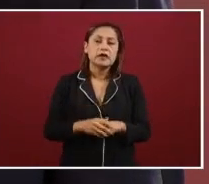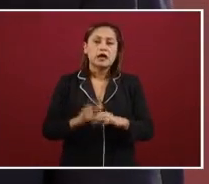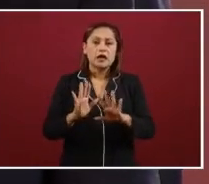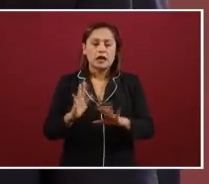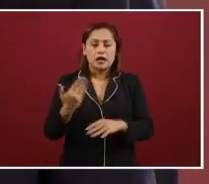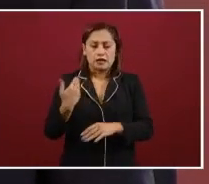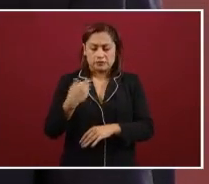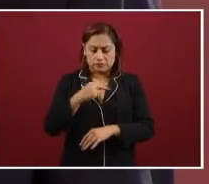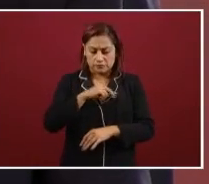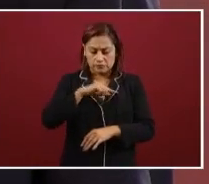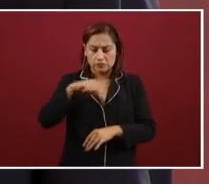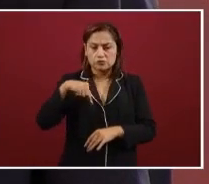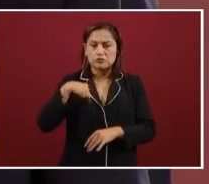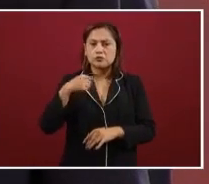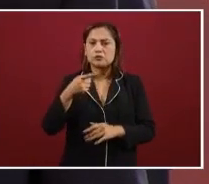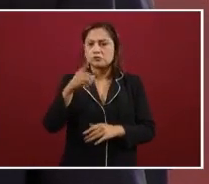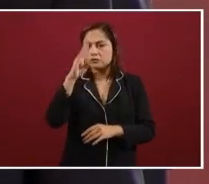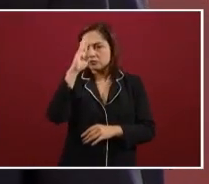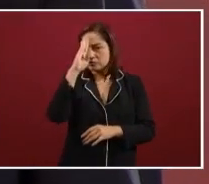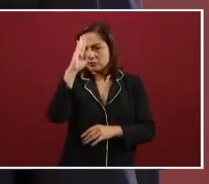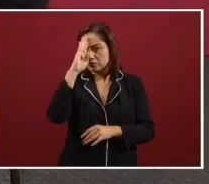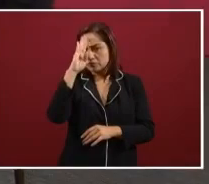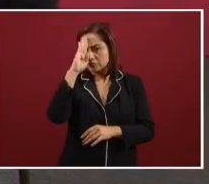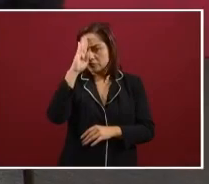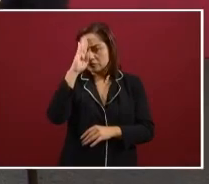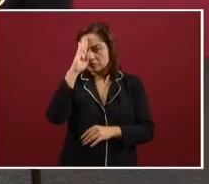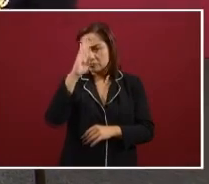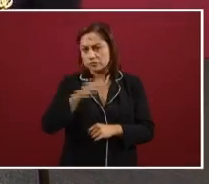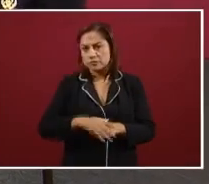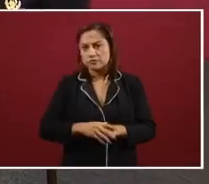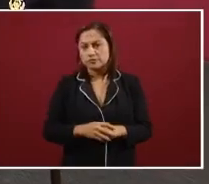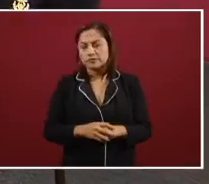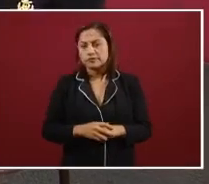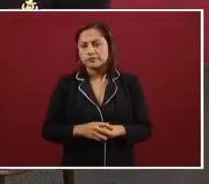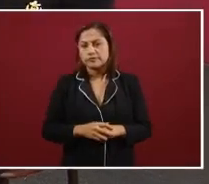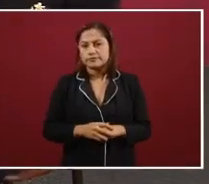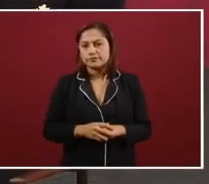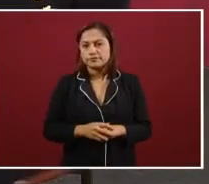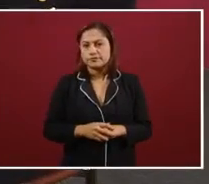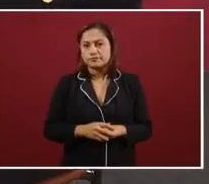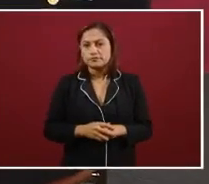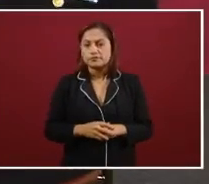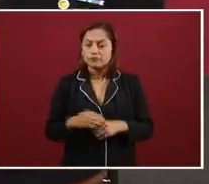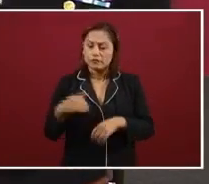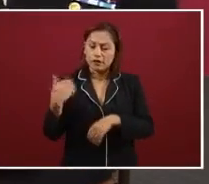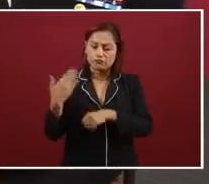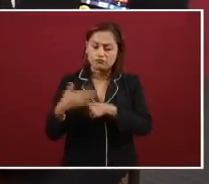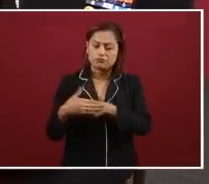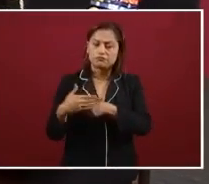sostuvimos de que íbamos a resolver el problema,